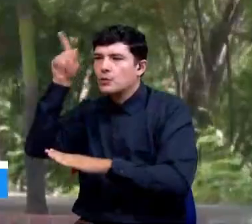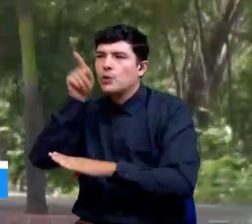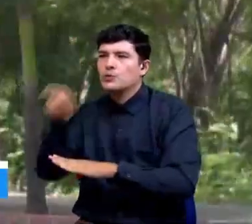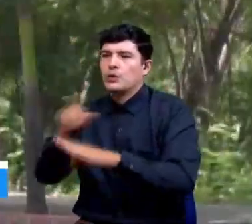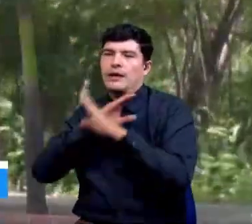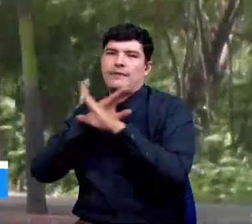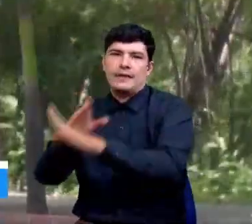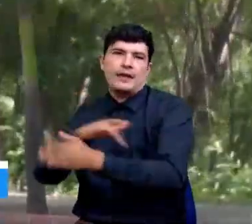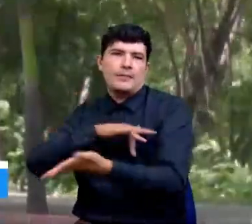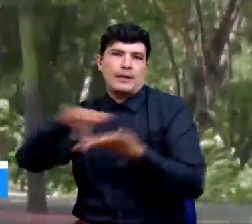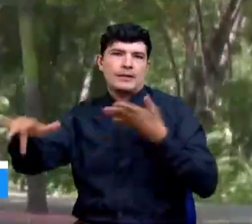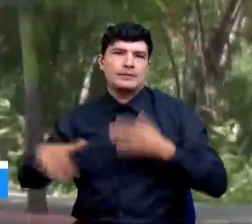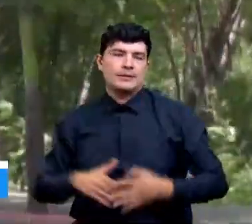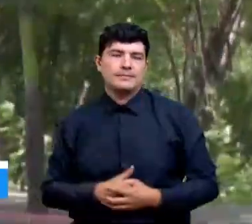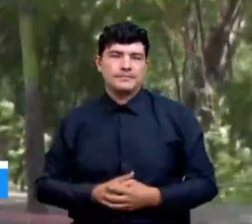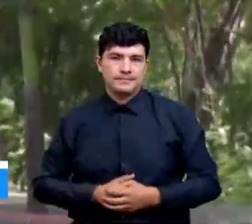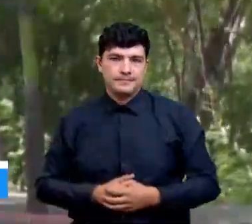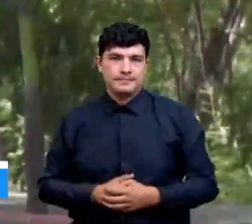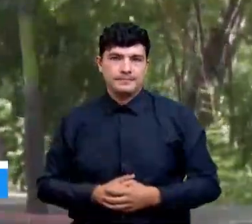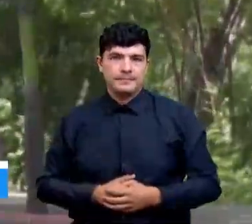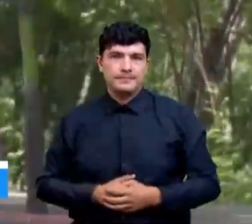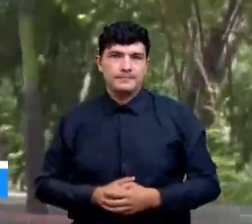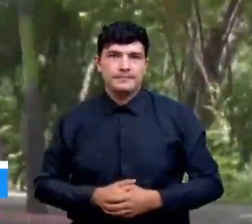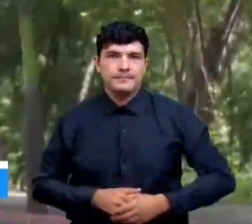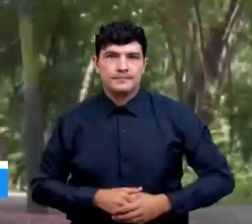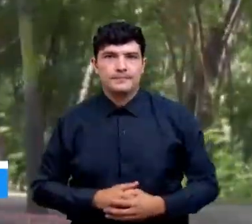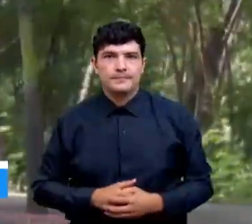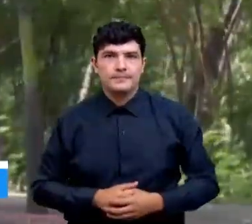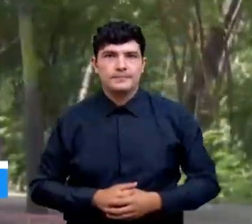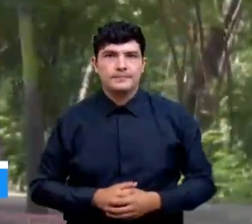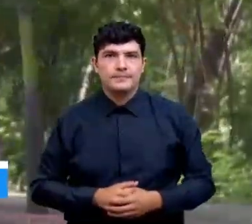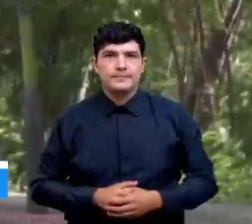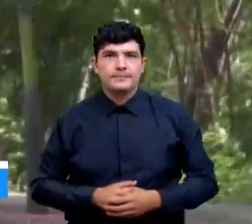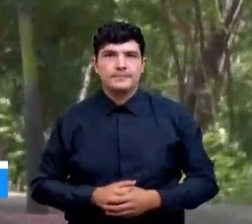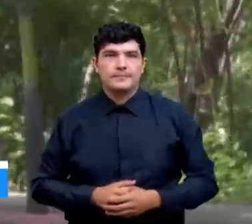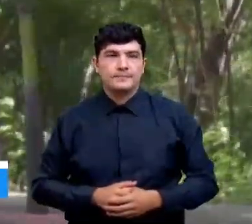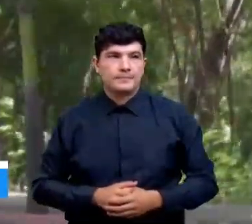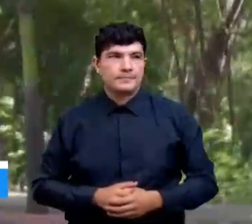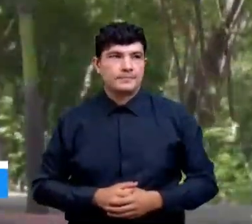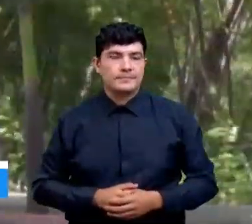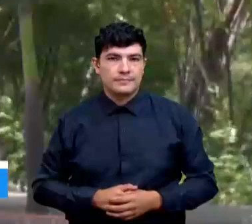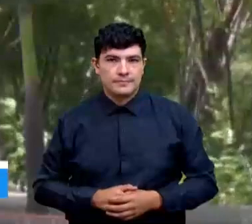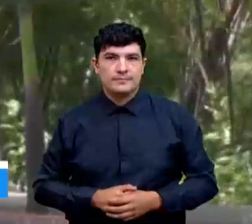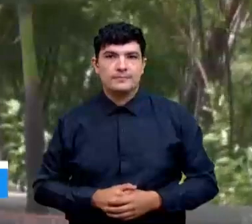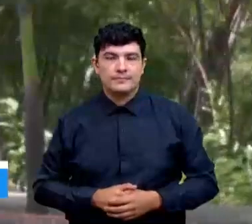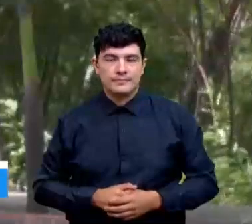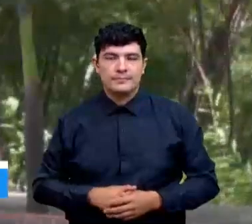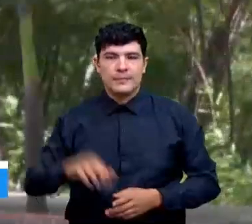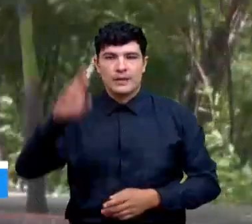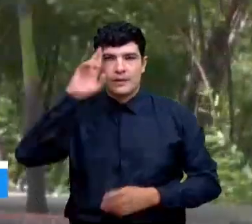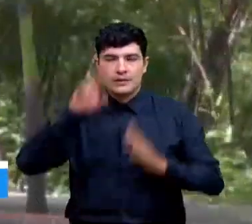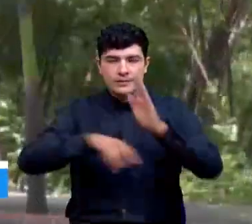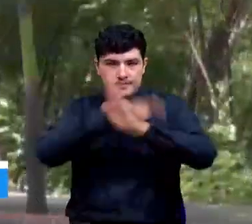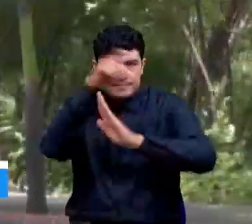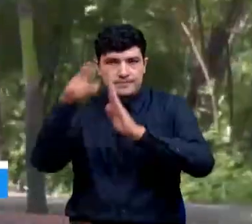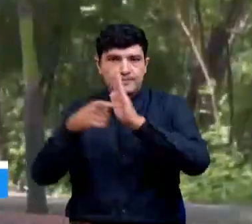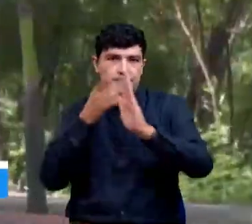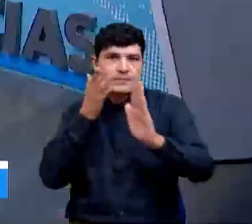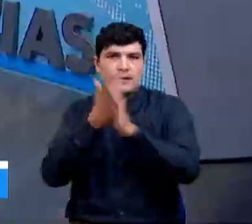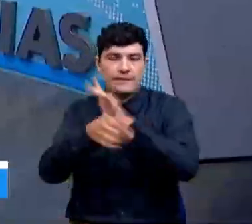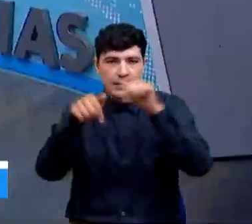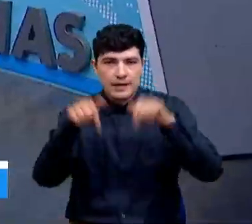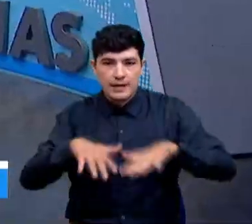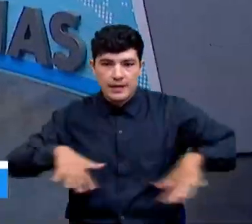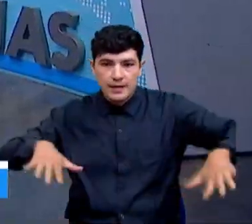así evitar que se registre una emergencia similar a la del Tarrita en el municipio de Ábrego. Pues bien, por ahora esa es toda la información desde la